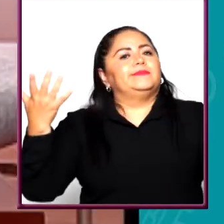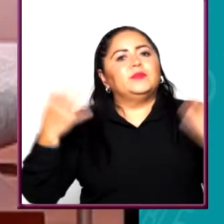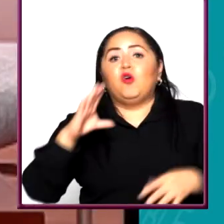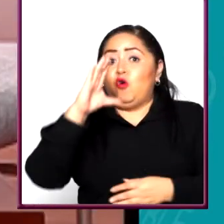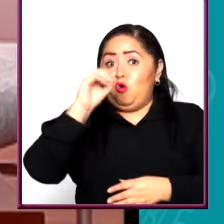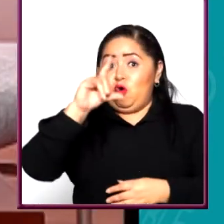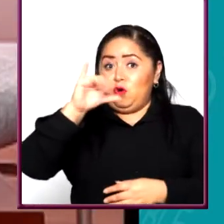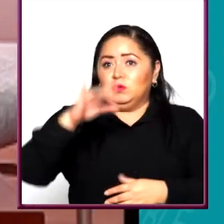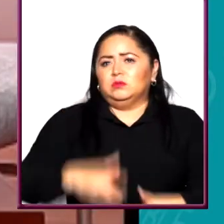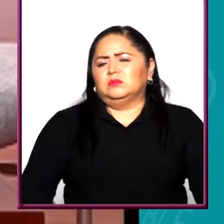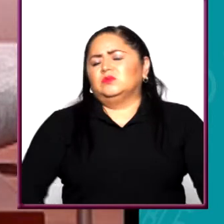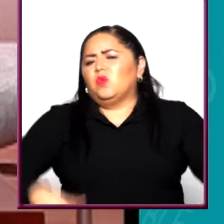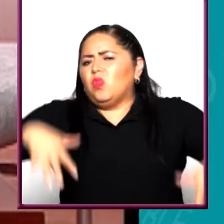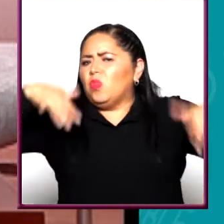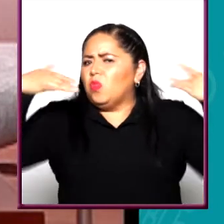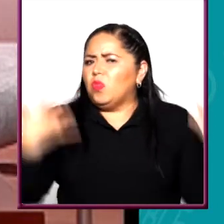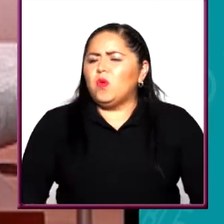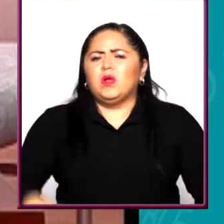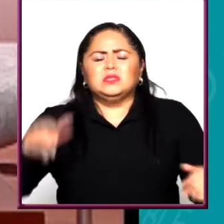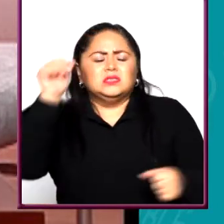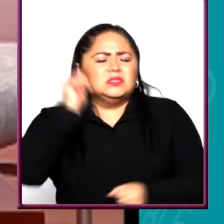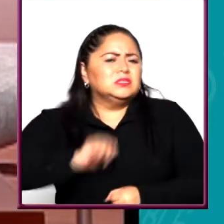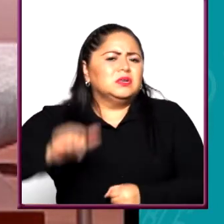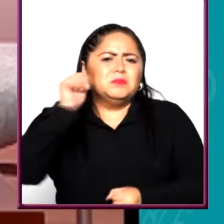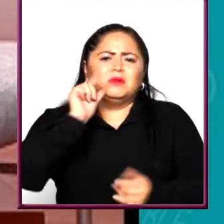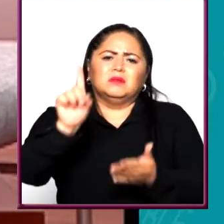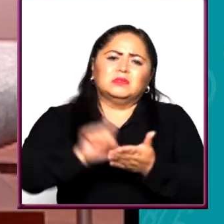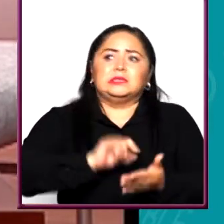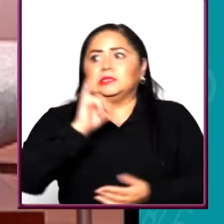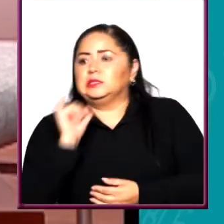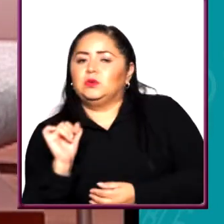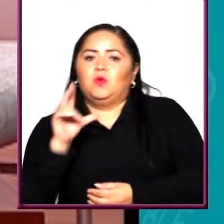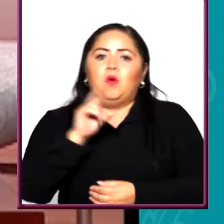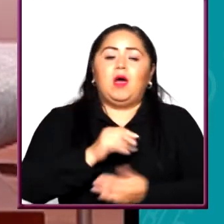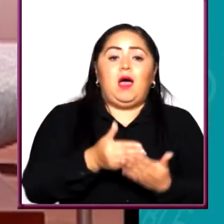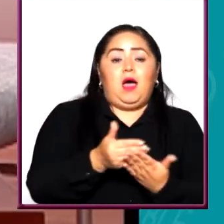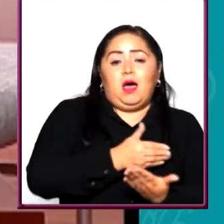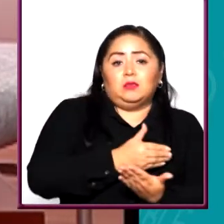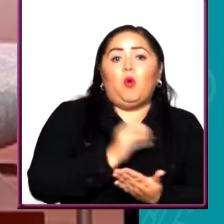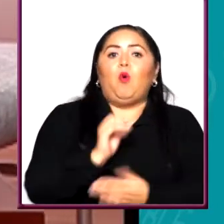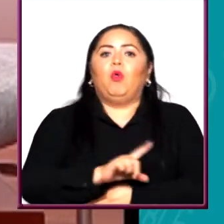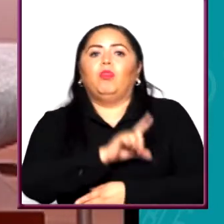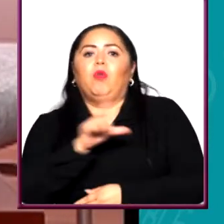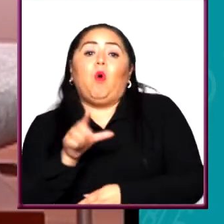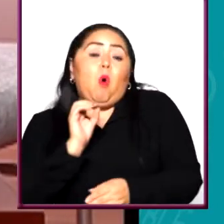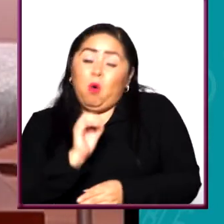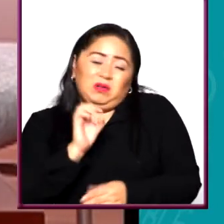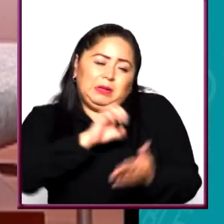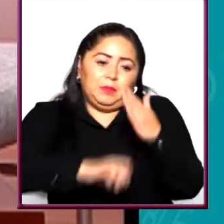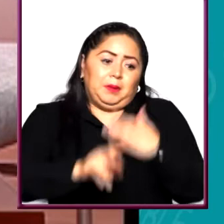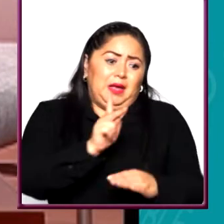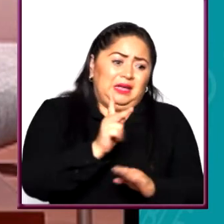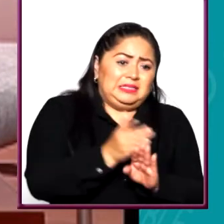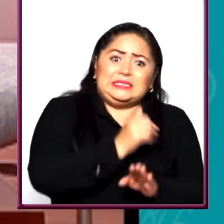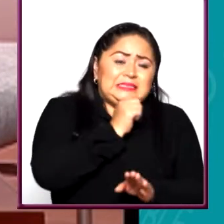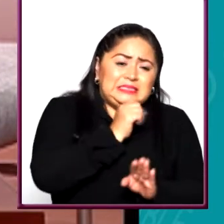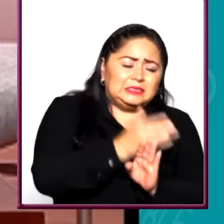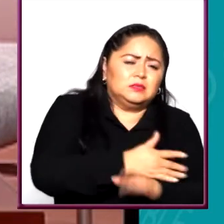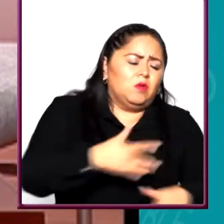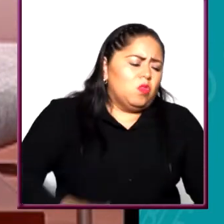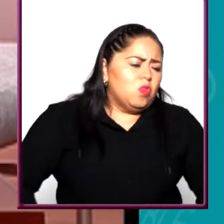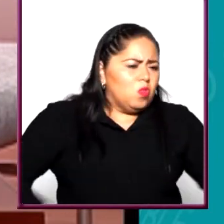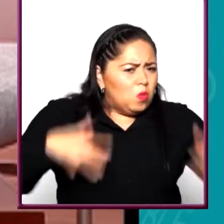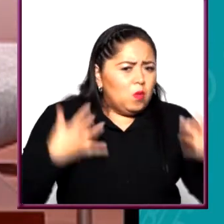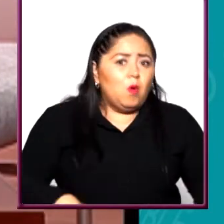los cólicos. Son dolores que se pueden presentar o no antes y o durante la menstruación en la zona